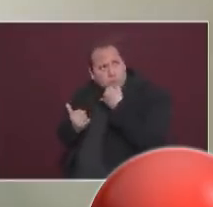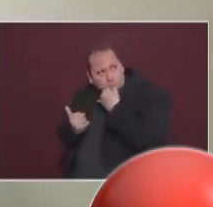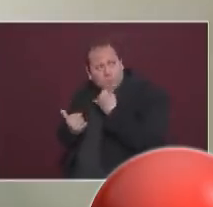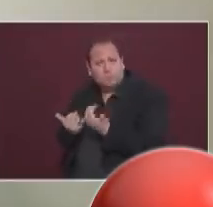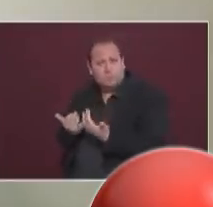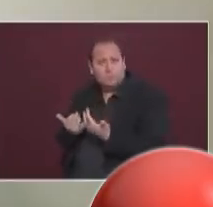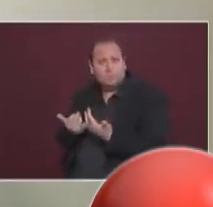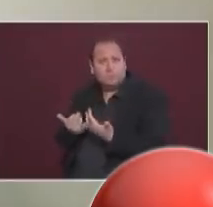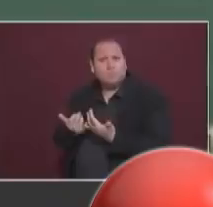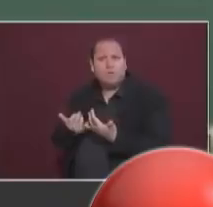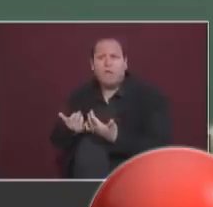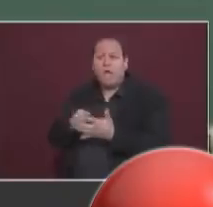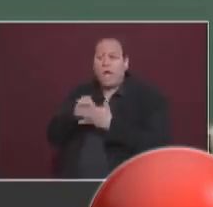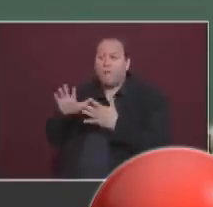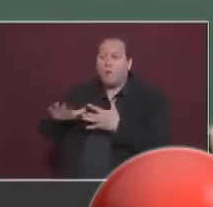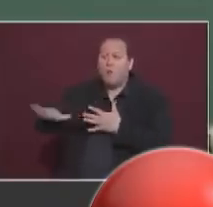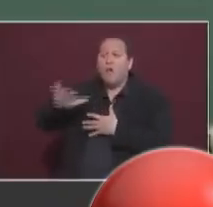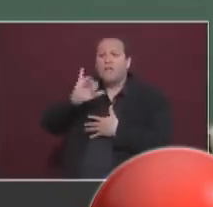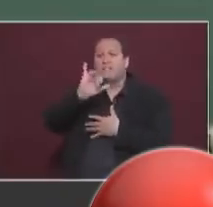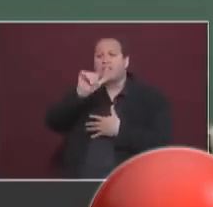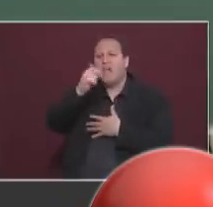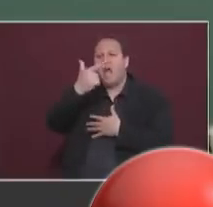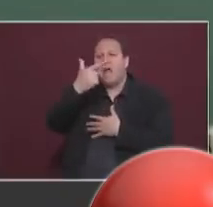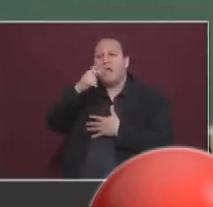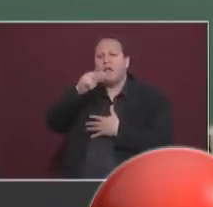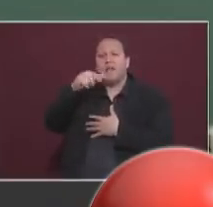del pueblo yaqui,